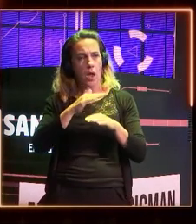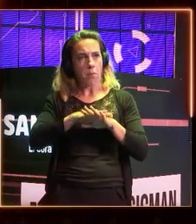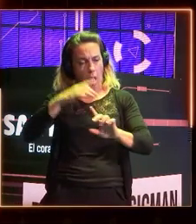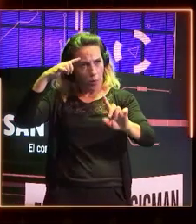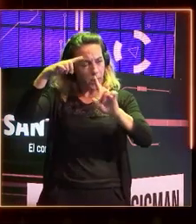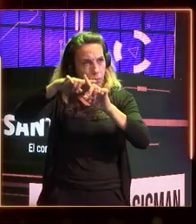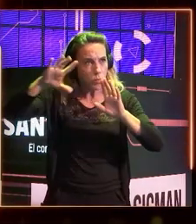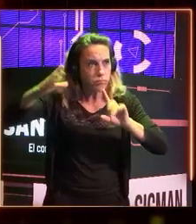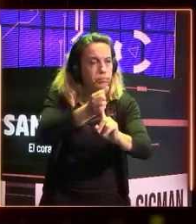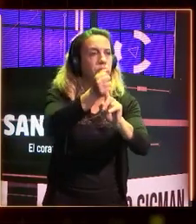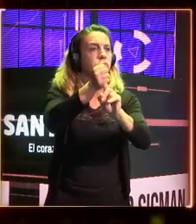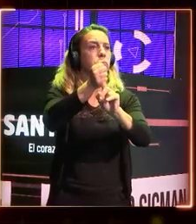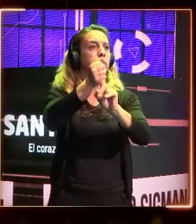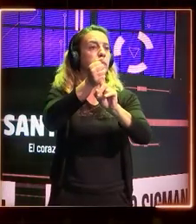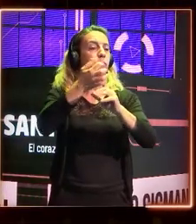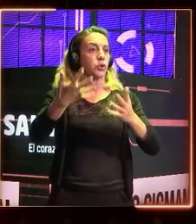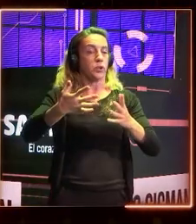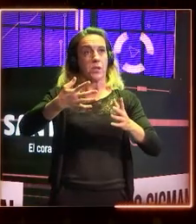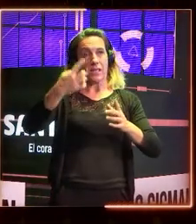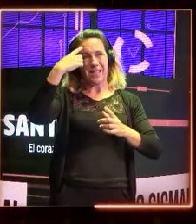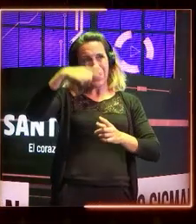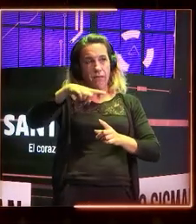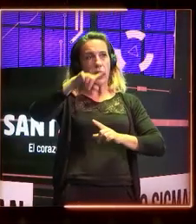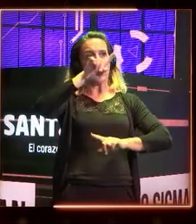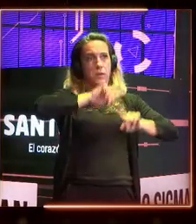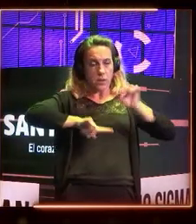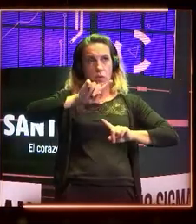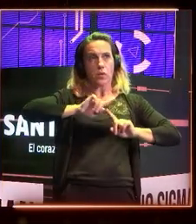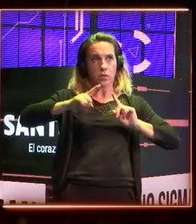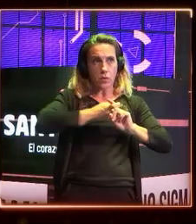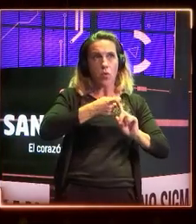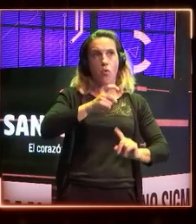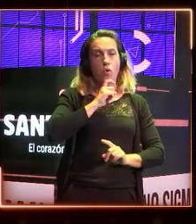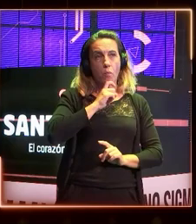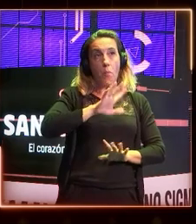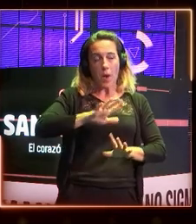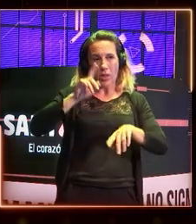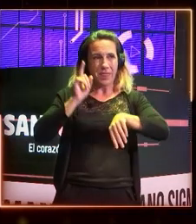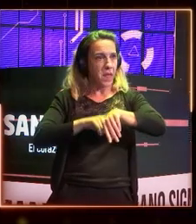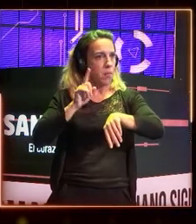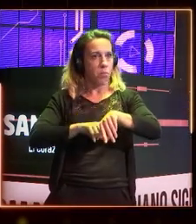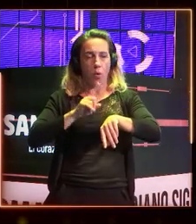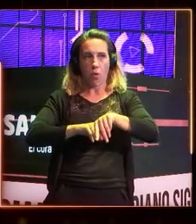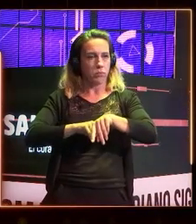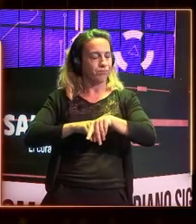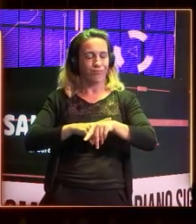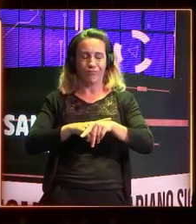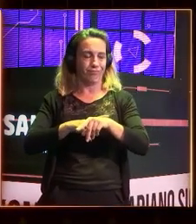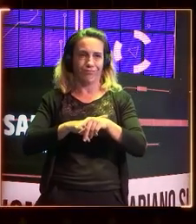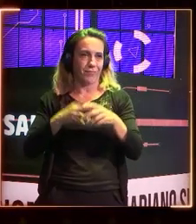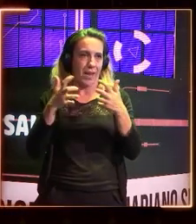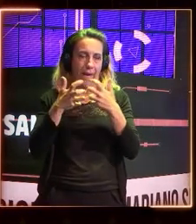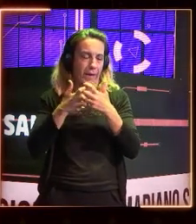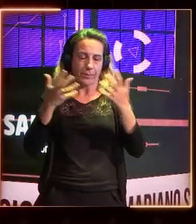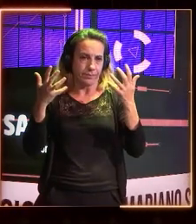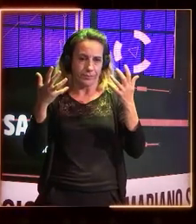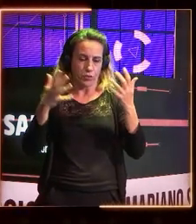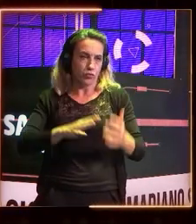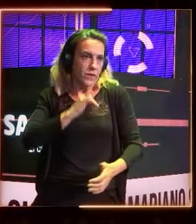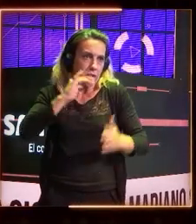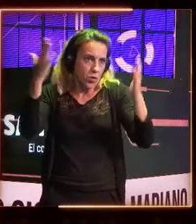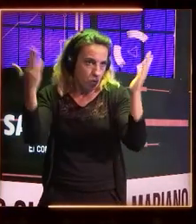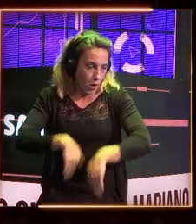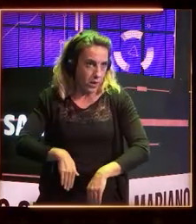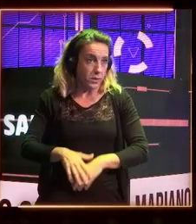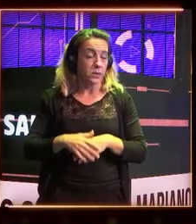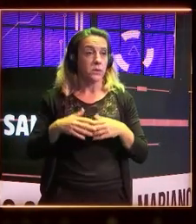hacer es decir entienden Cómo resolver el problema pero entienden que no es humanamente posible resolverlo en el tiempo de la guerra y entonces como reshevsky